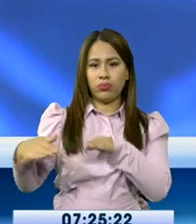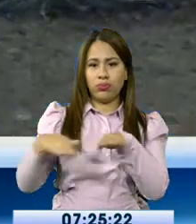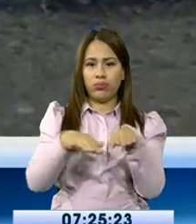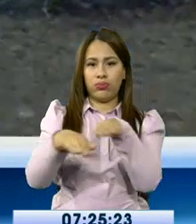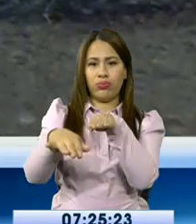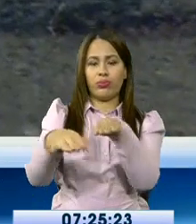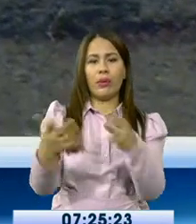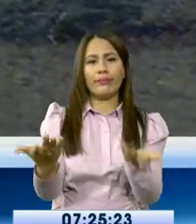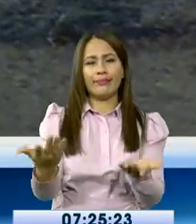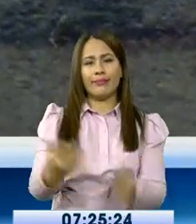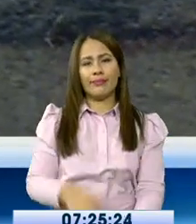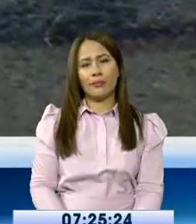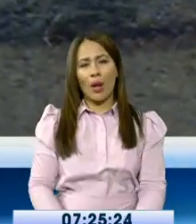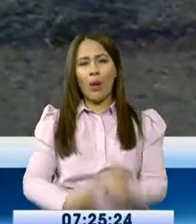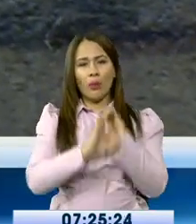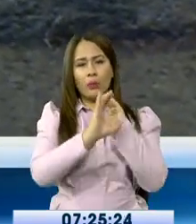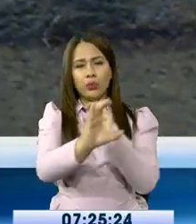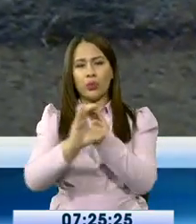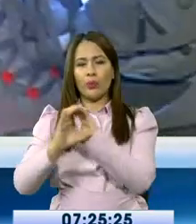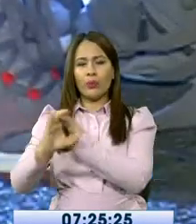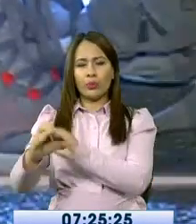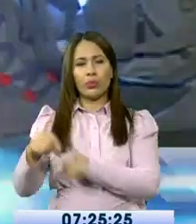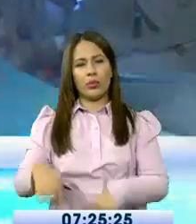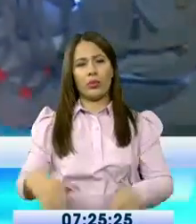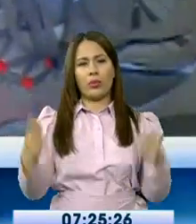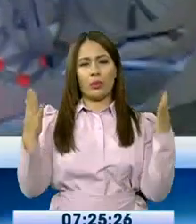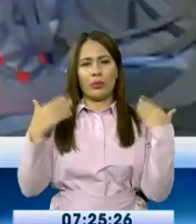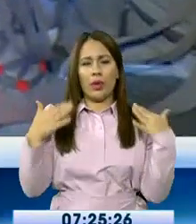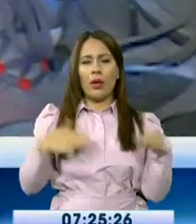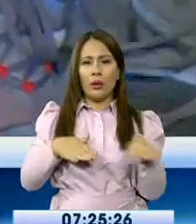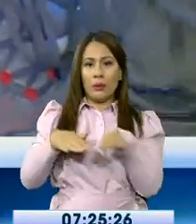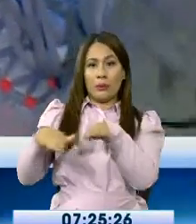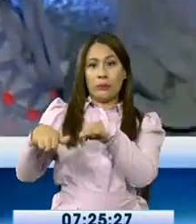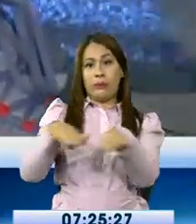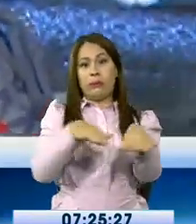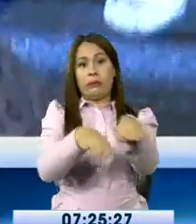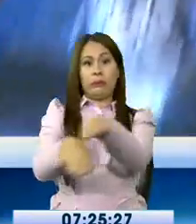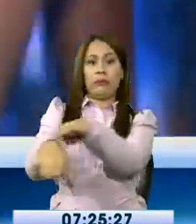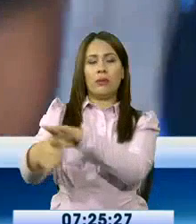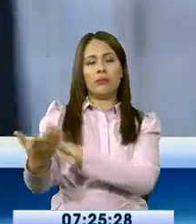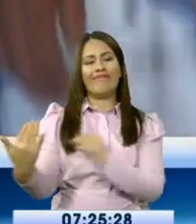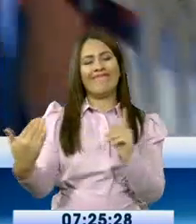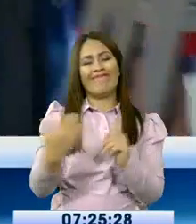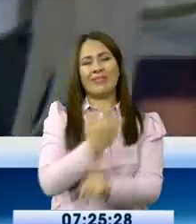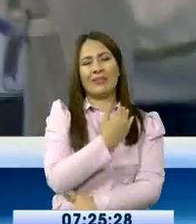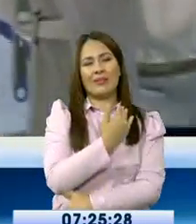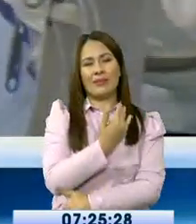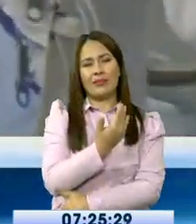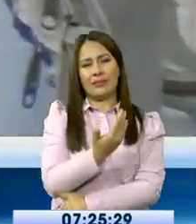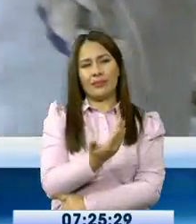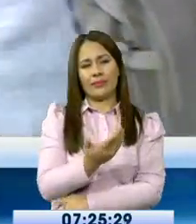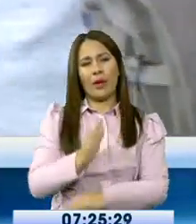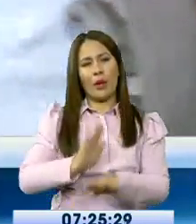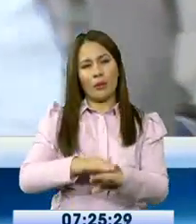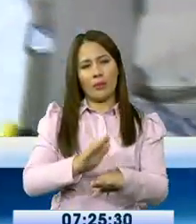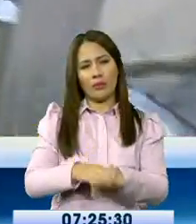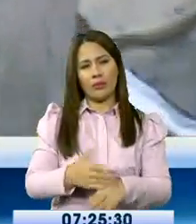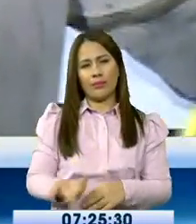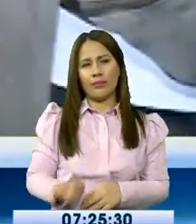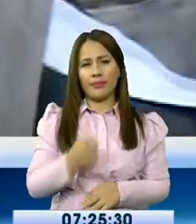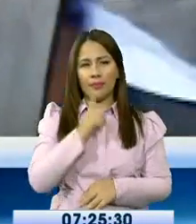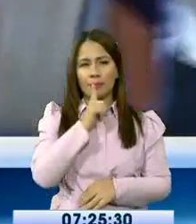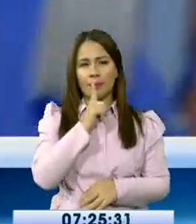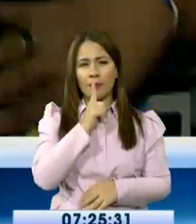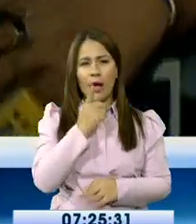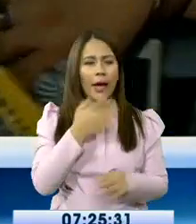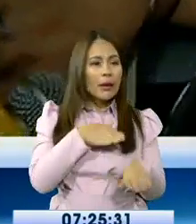conductores de autobuses de servicio urbano. Parece que la línea de la 45 parece que estaba peleando con otra y se sale del